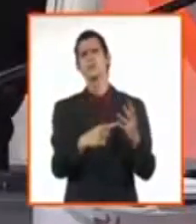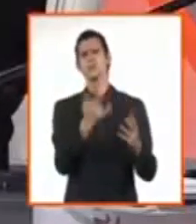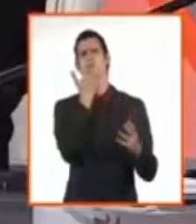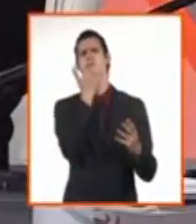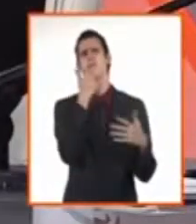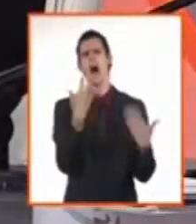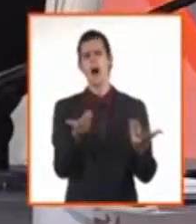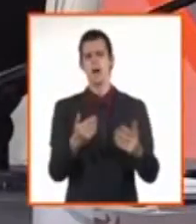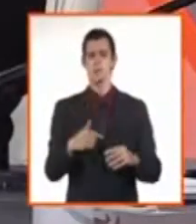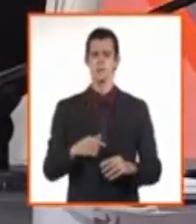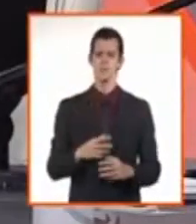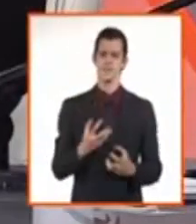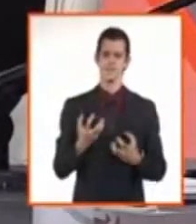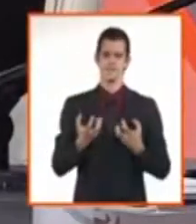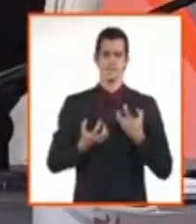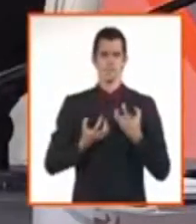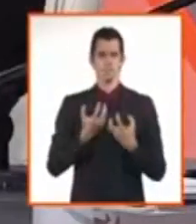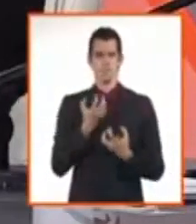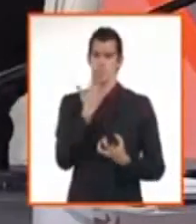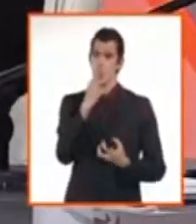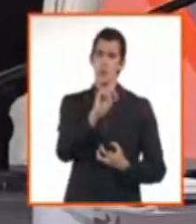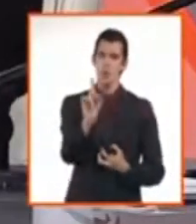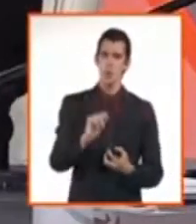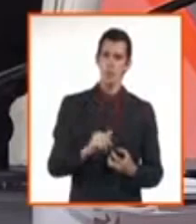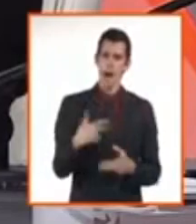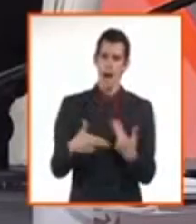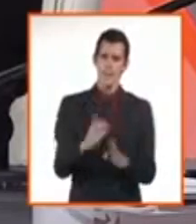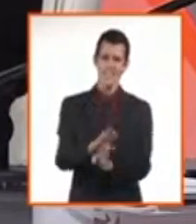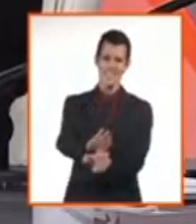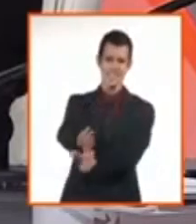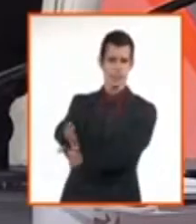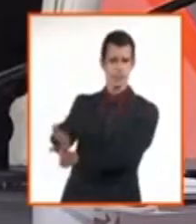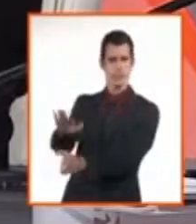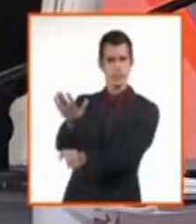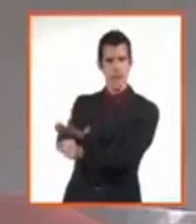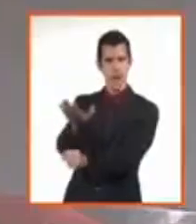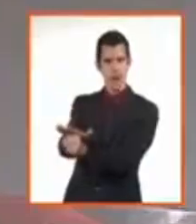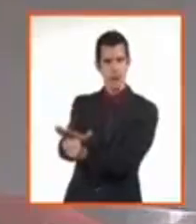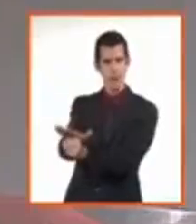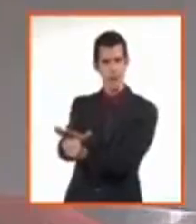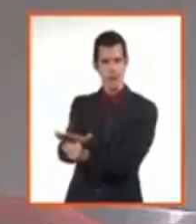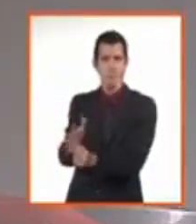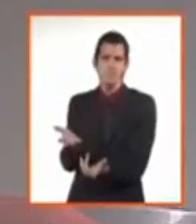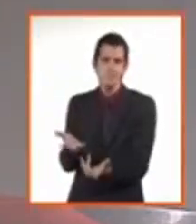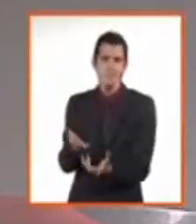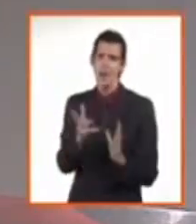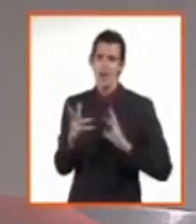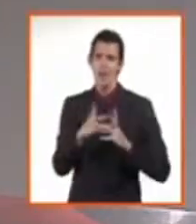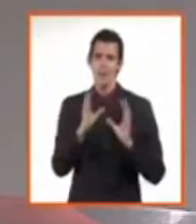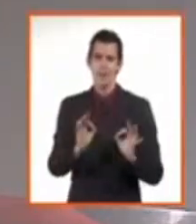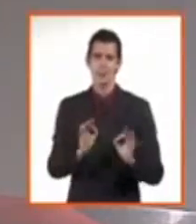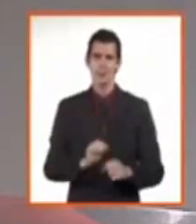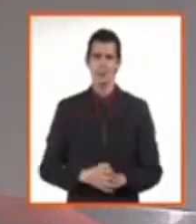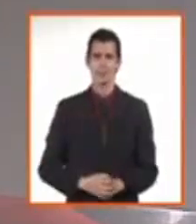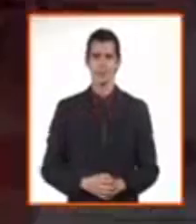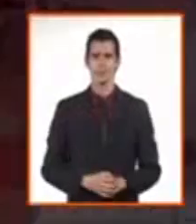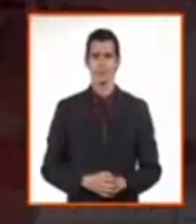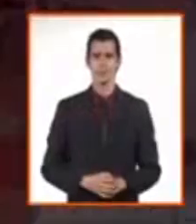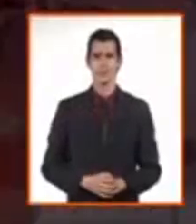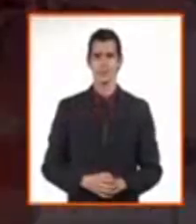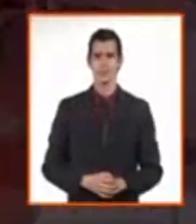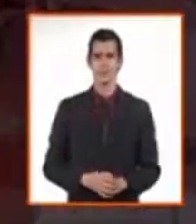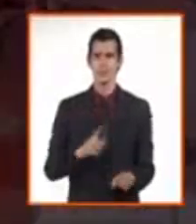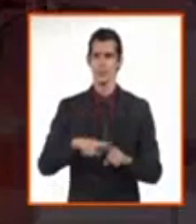respecto a unos años atrás es que primero su presidente encantado en venezuela ni